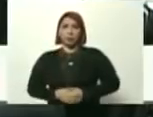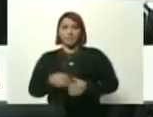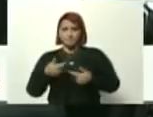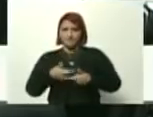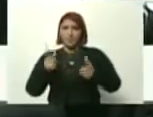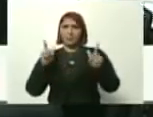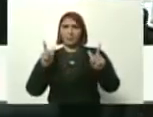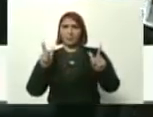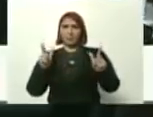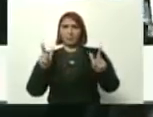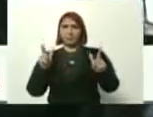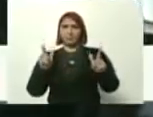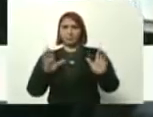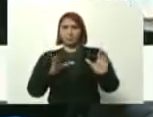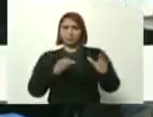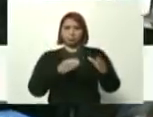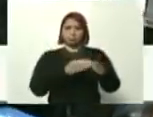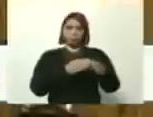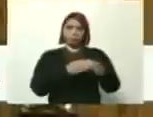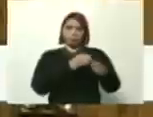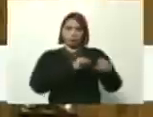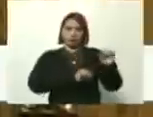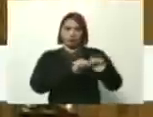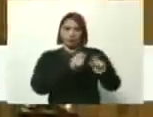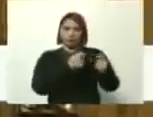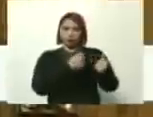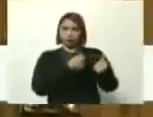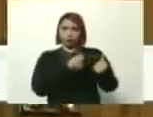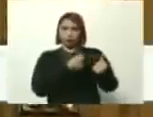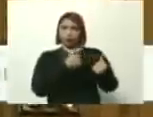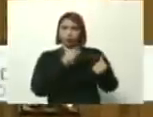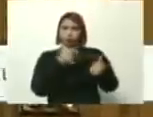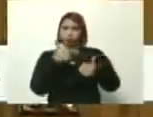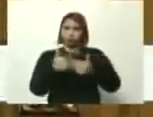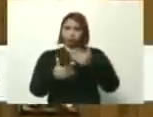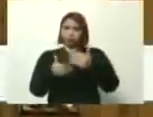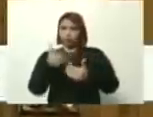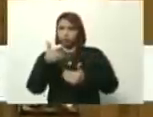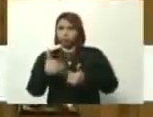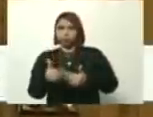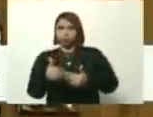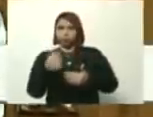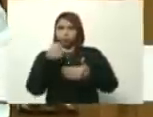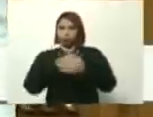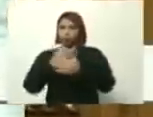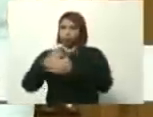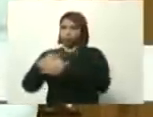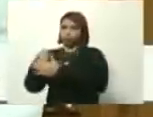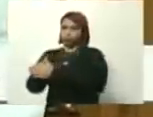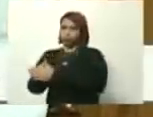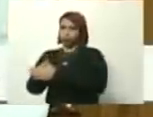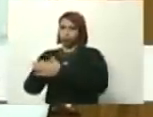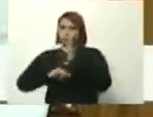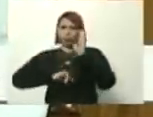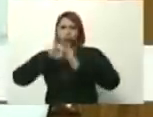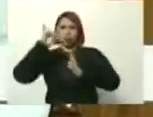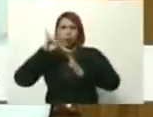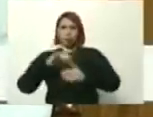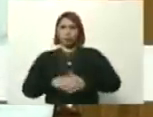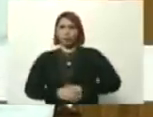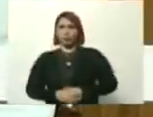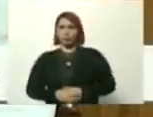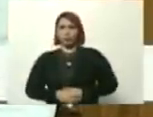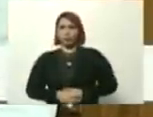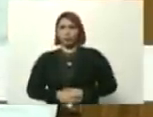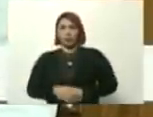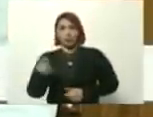permitido, por un lado, defender nuestra moneda y avanzar en el combate a la hiperinflación. El